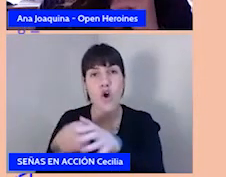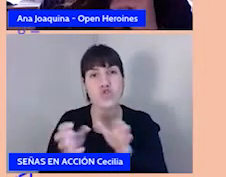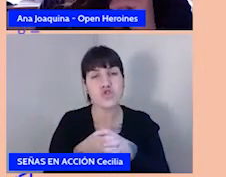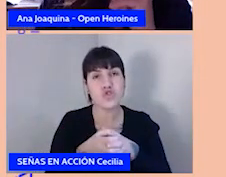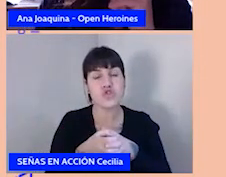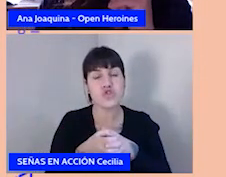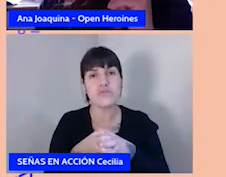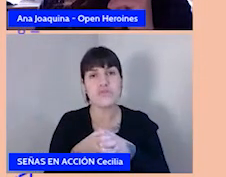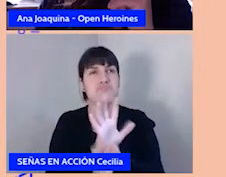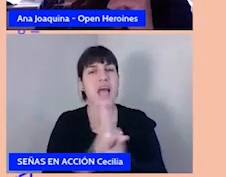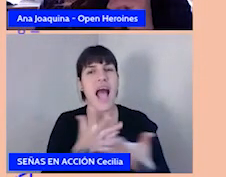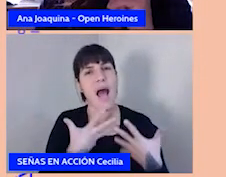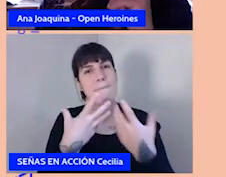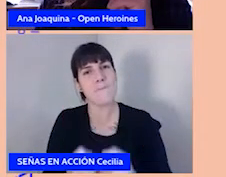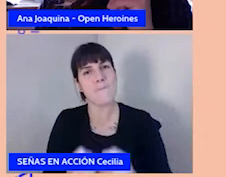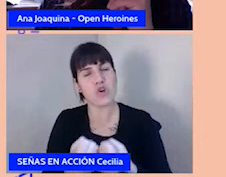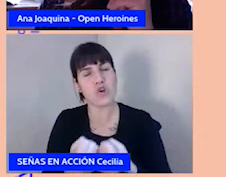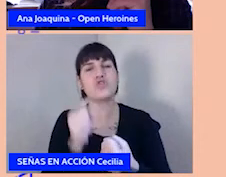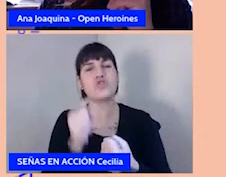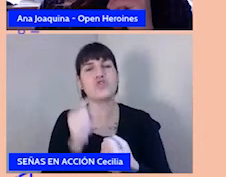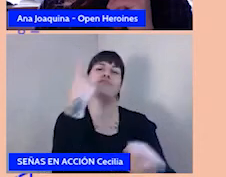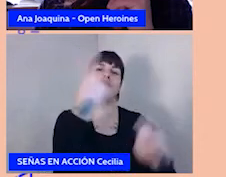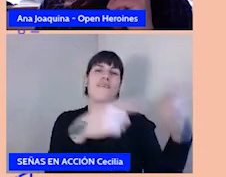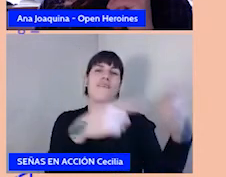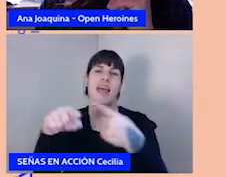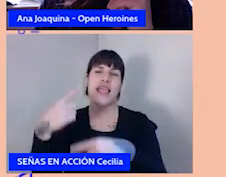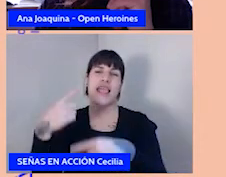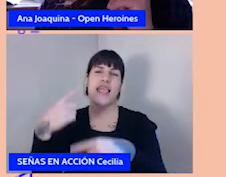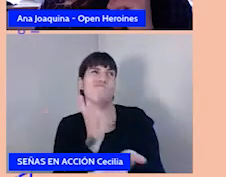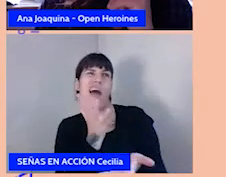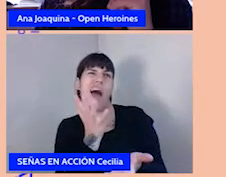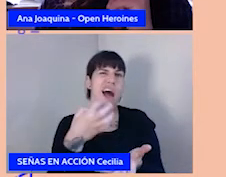de apoyo para las diferentes como áreas y